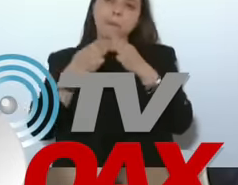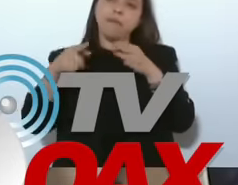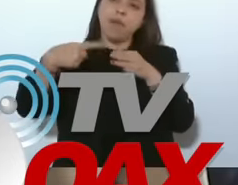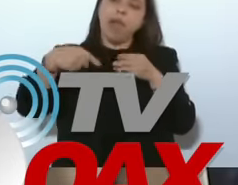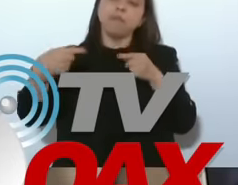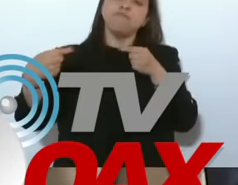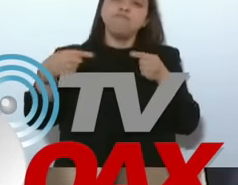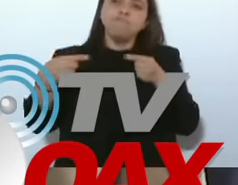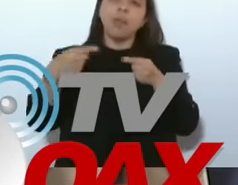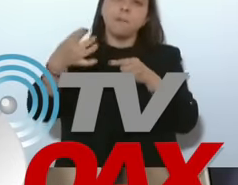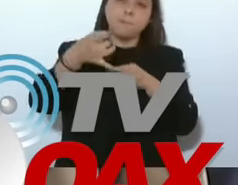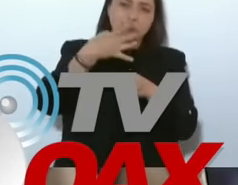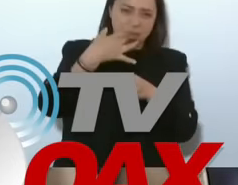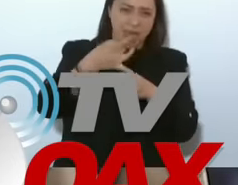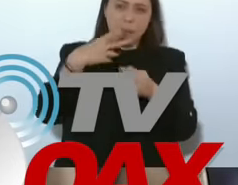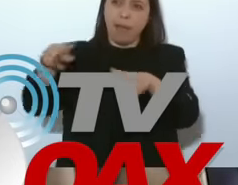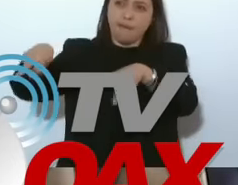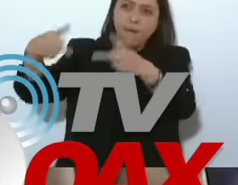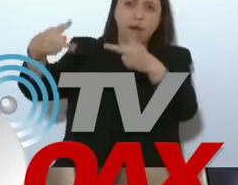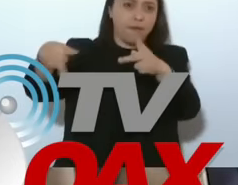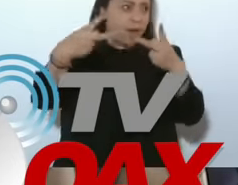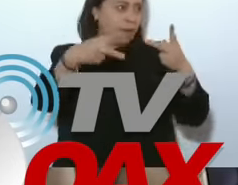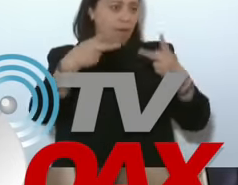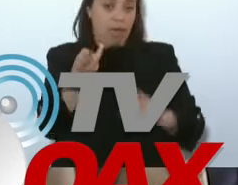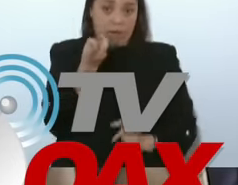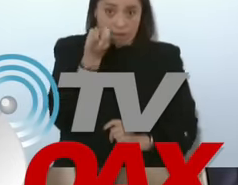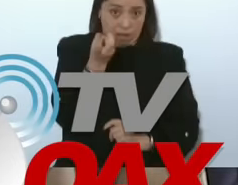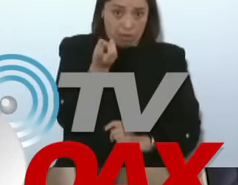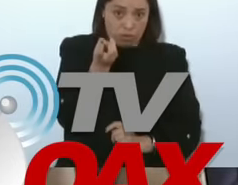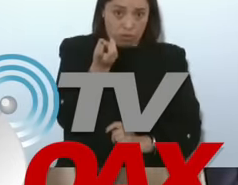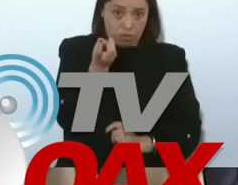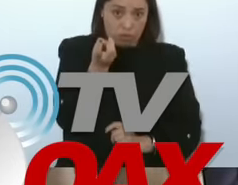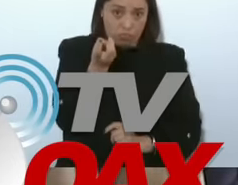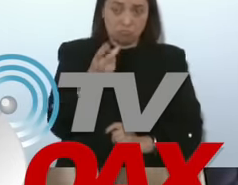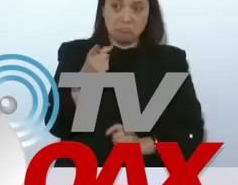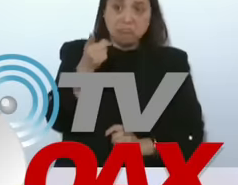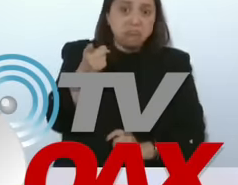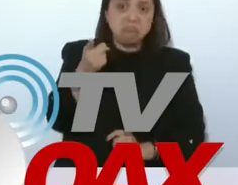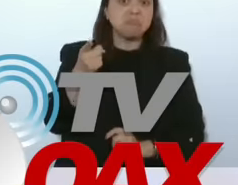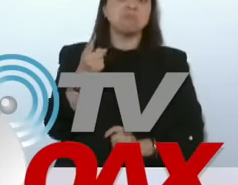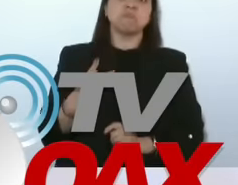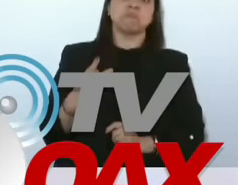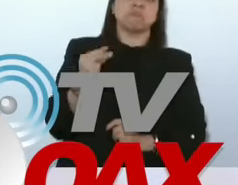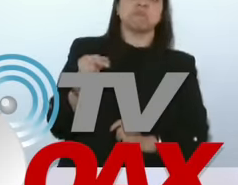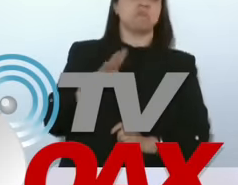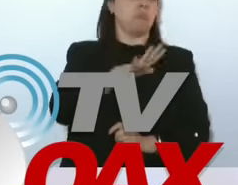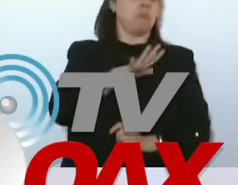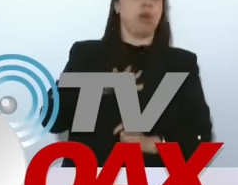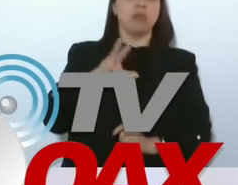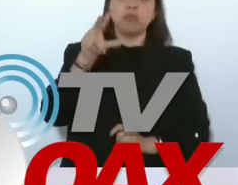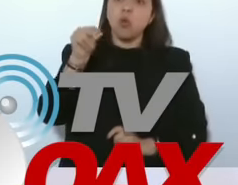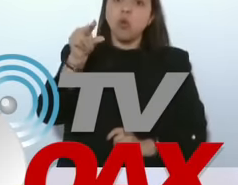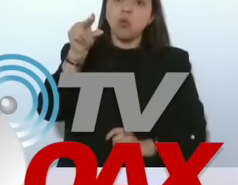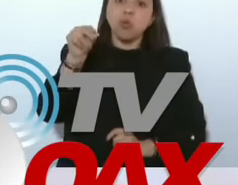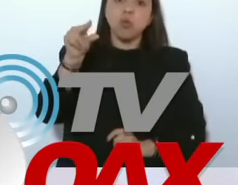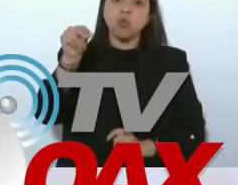los medicamentos. No se dejaban. ¿Saben ustedes